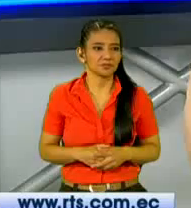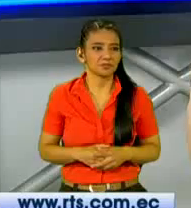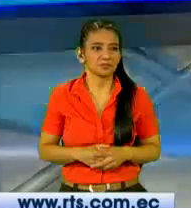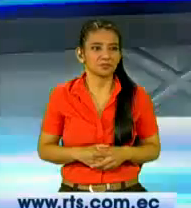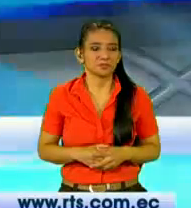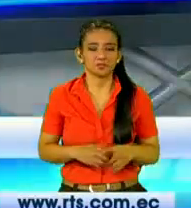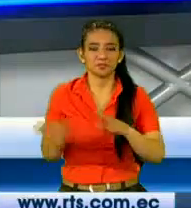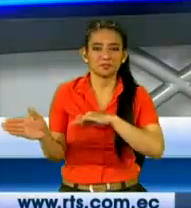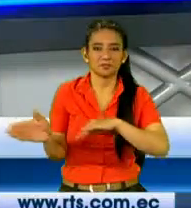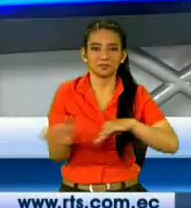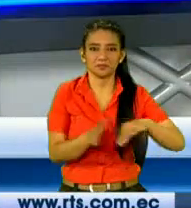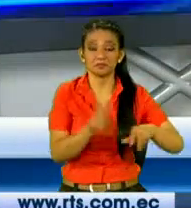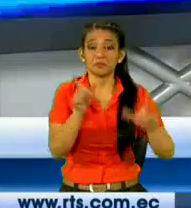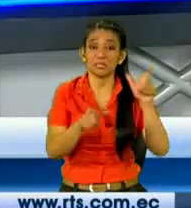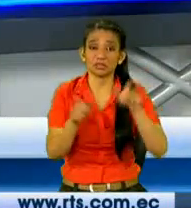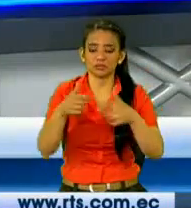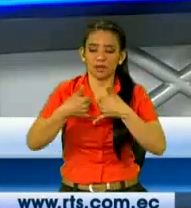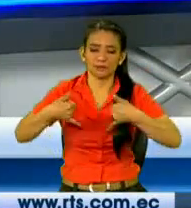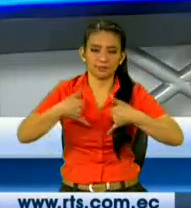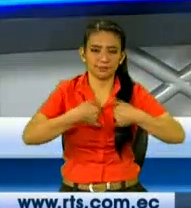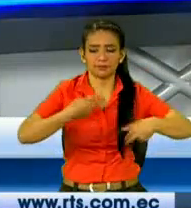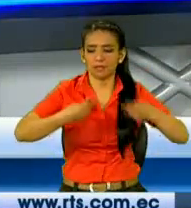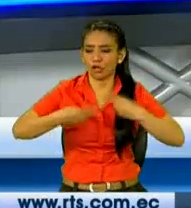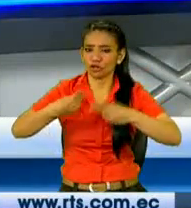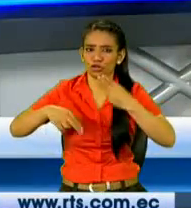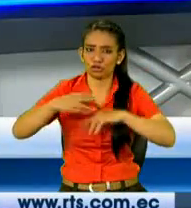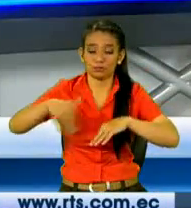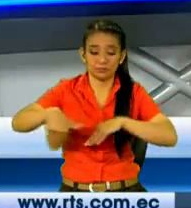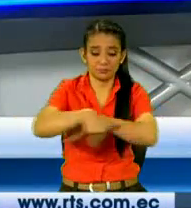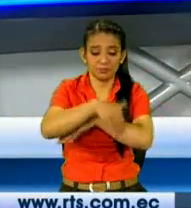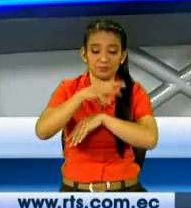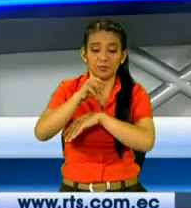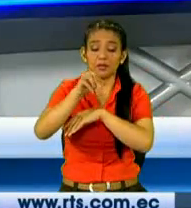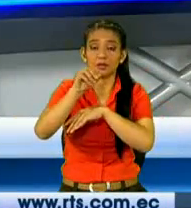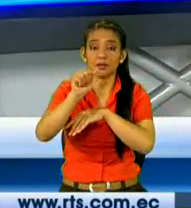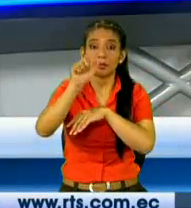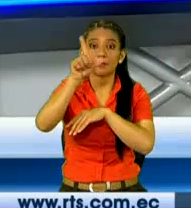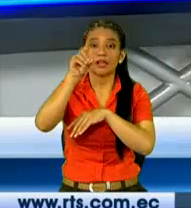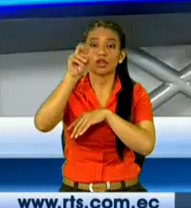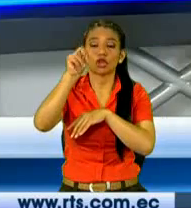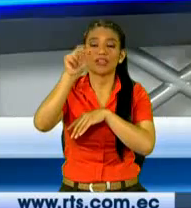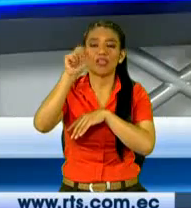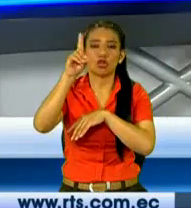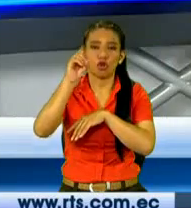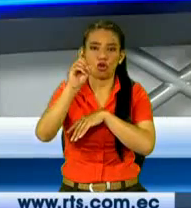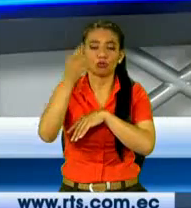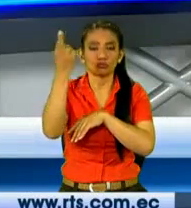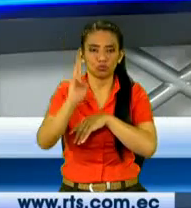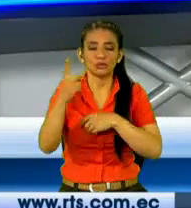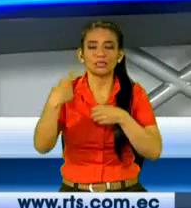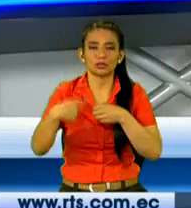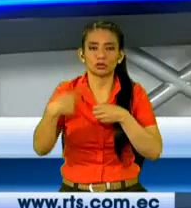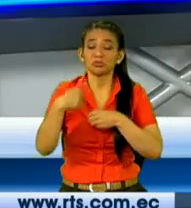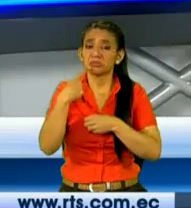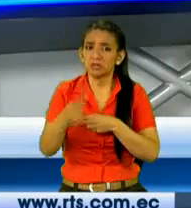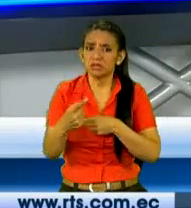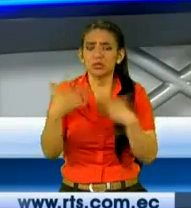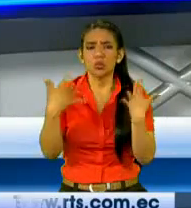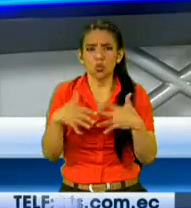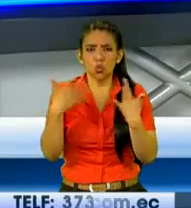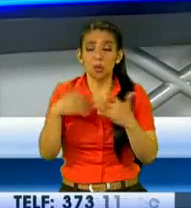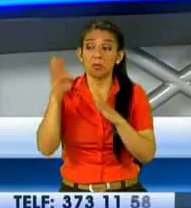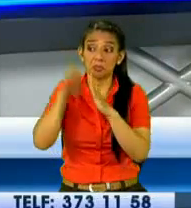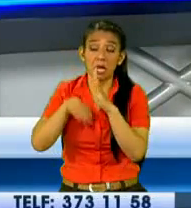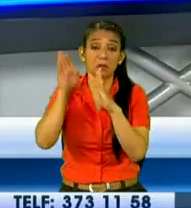los comerciantes de los negocios ubicados en la calle maldonado el sector del beaterio al sur de la ciudad aseguran que han tenido una notable